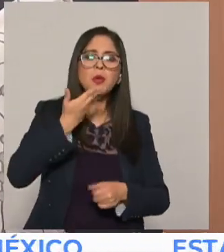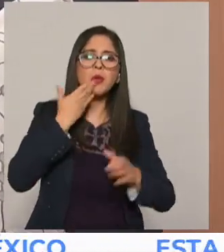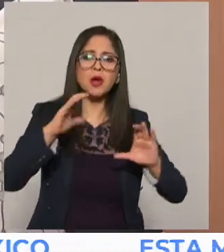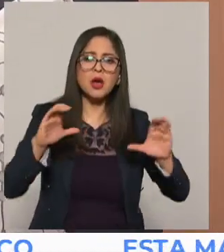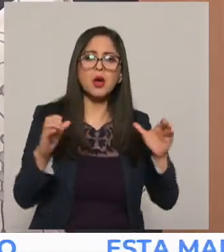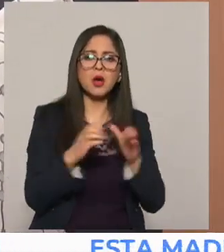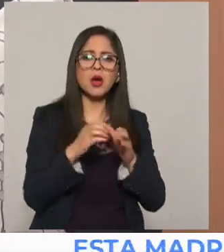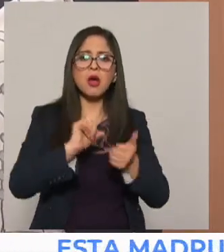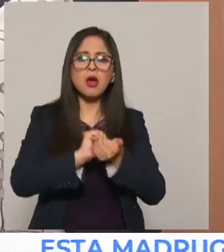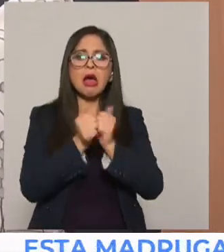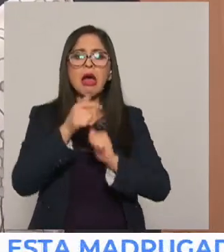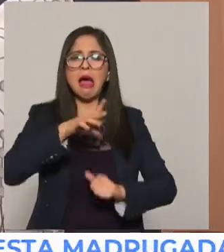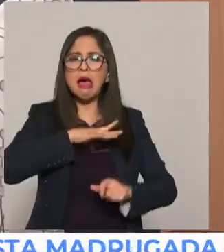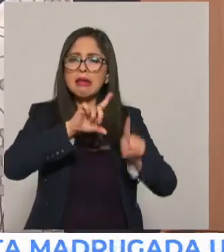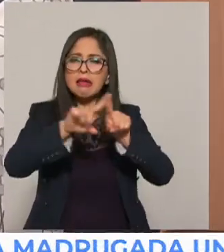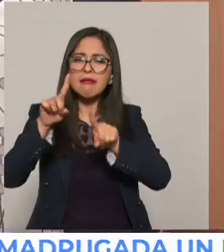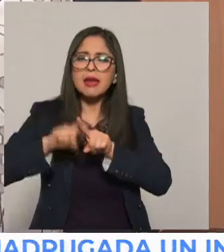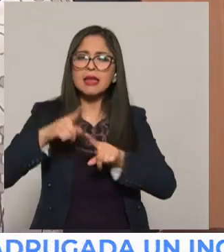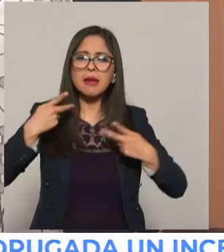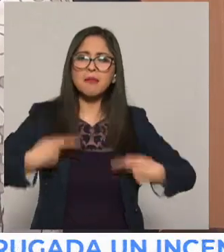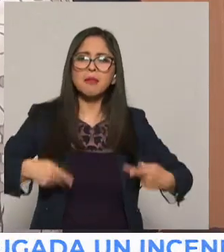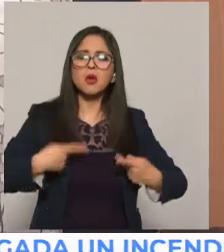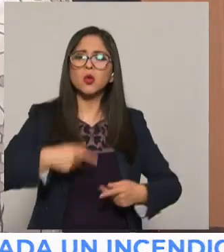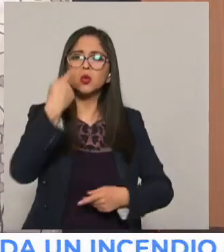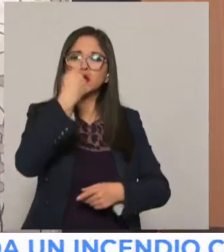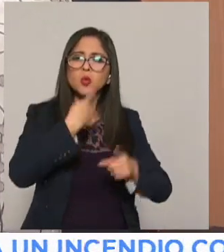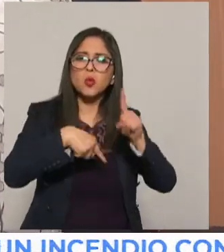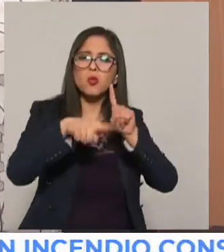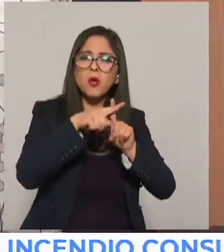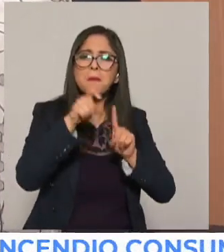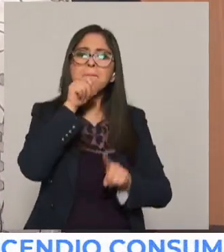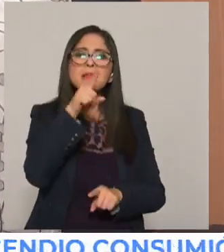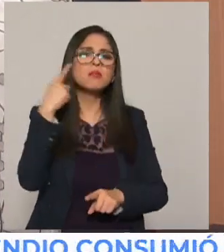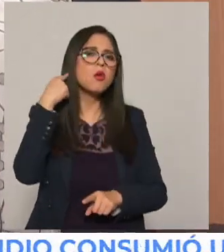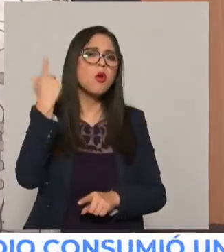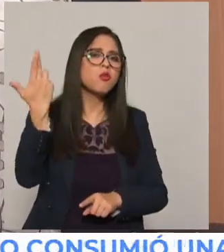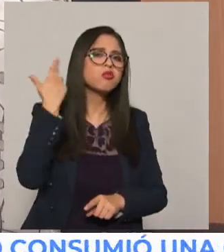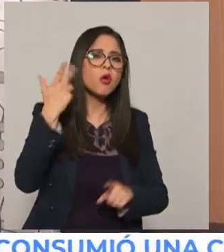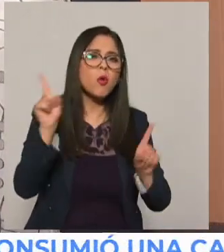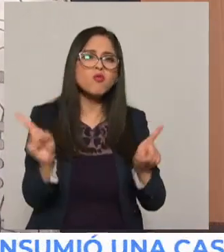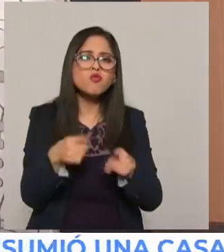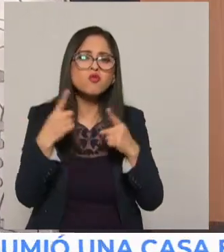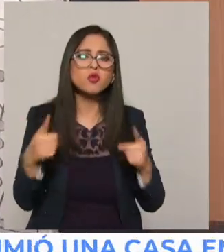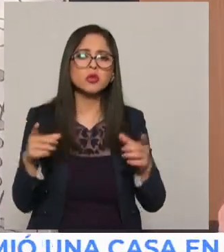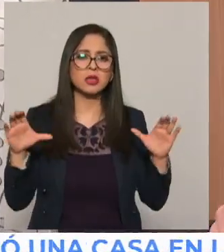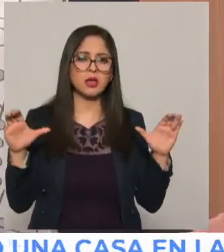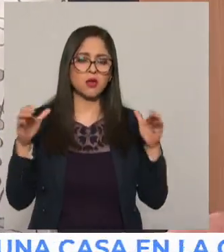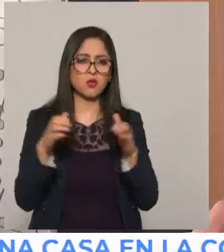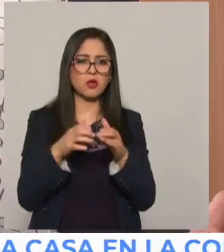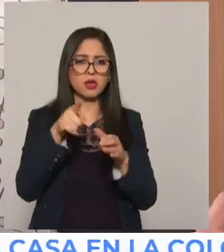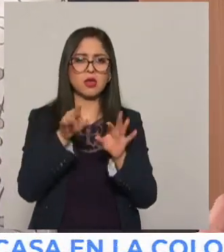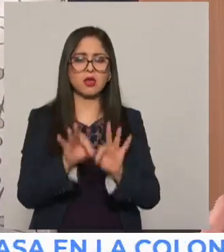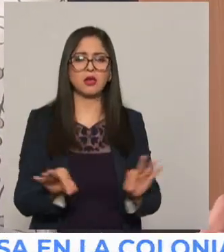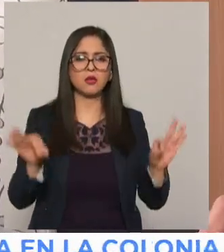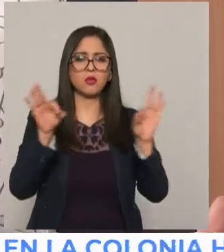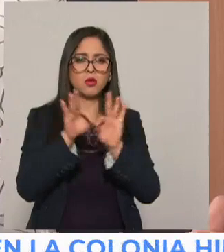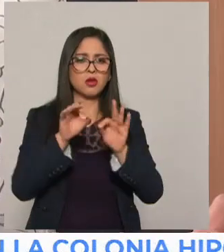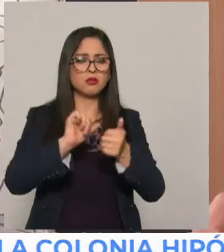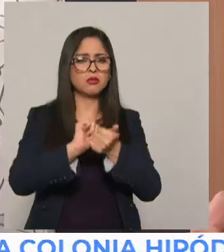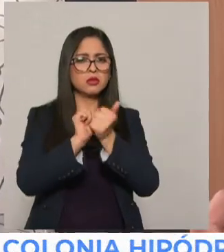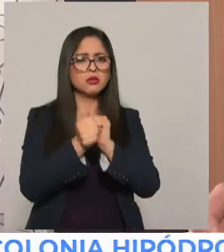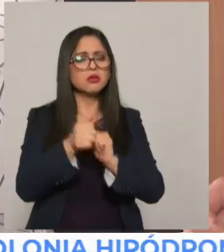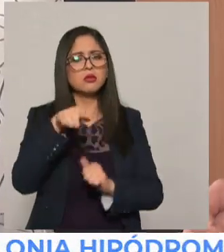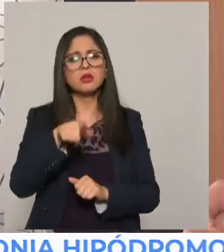atraída. Hay grandes críticas positivas en cuanto al soundtrack también. Okay. Como la música, un elemento importante y vivo